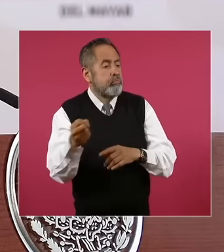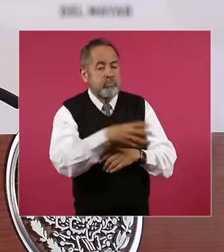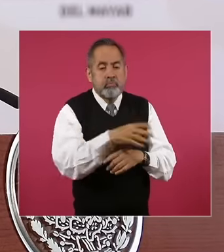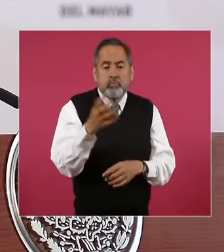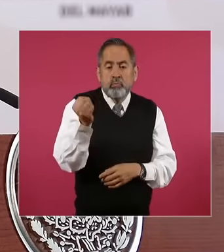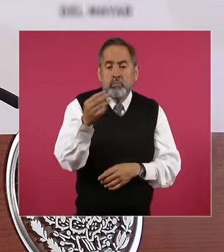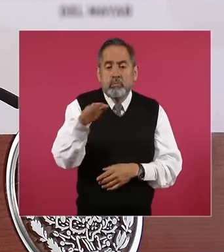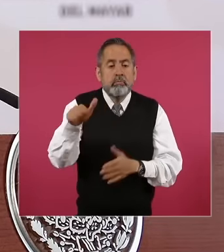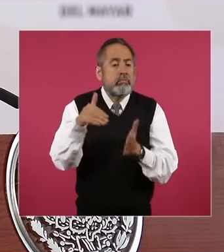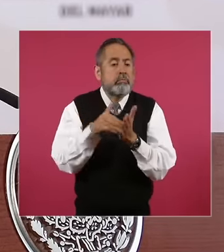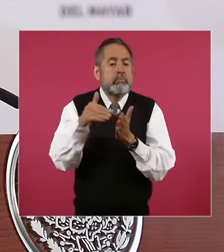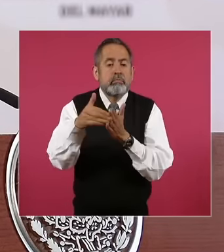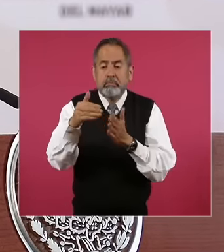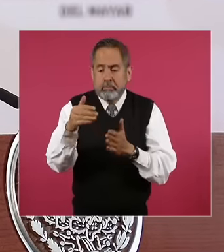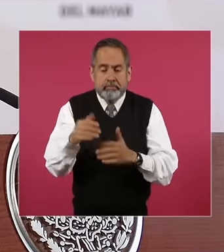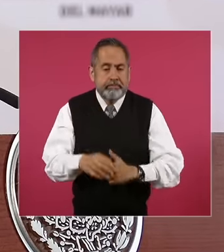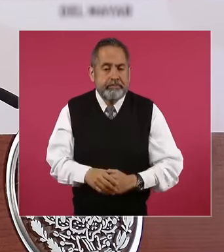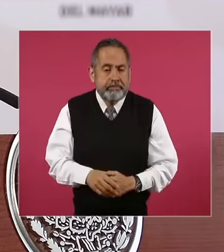9,500,000.